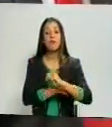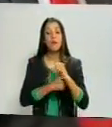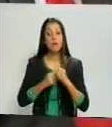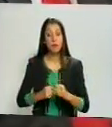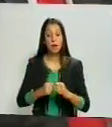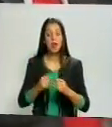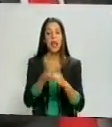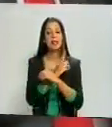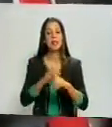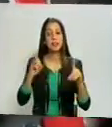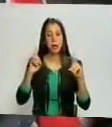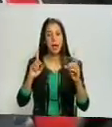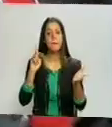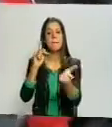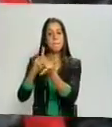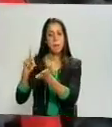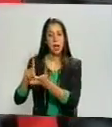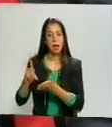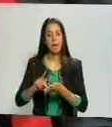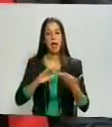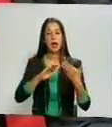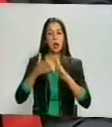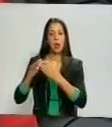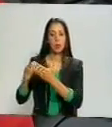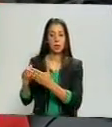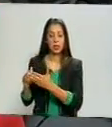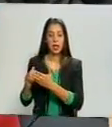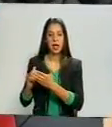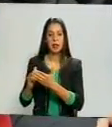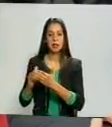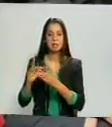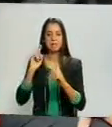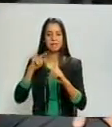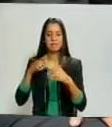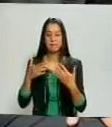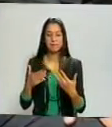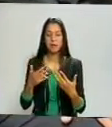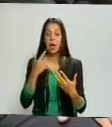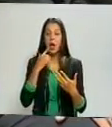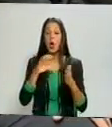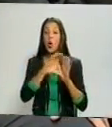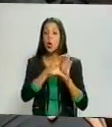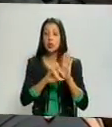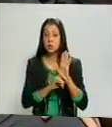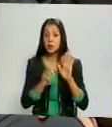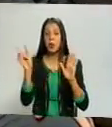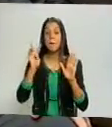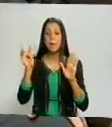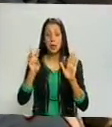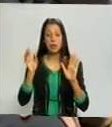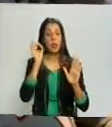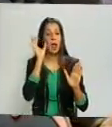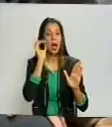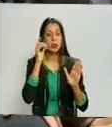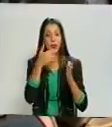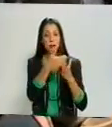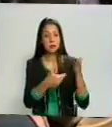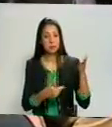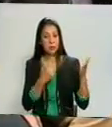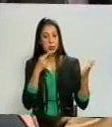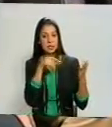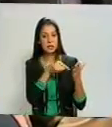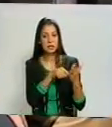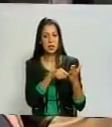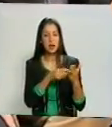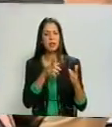de la democracia participativa y protagónica contemplada en la Constitución de la República Bolivariana de Venezuela de